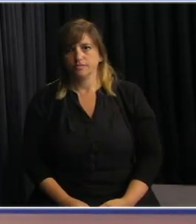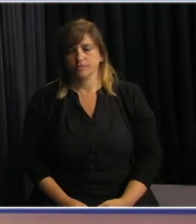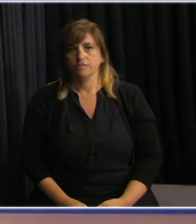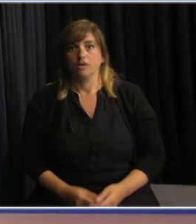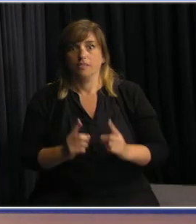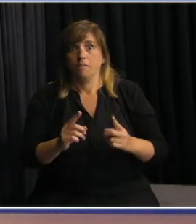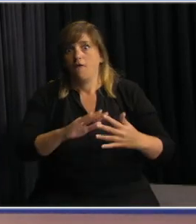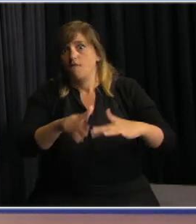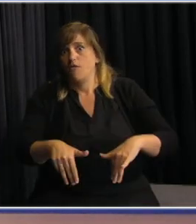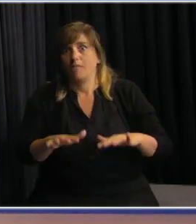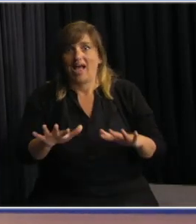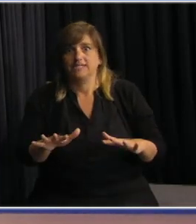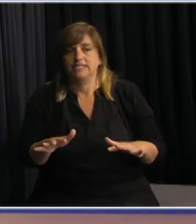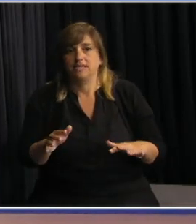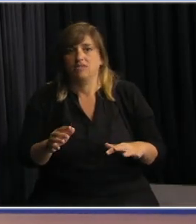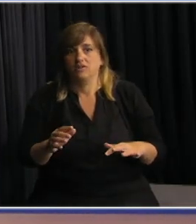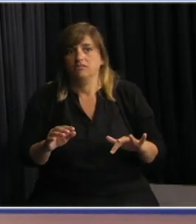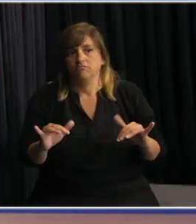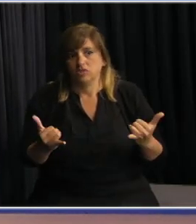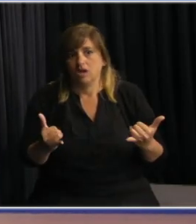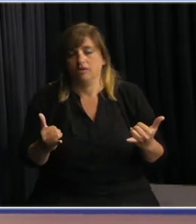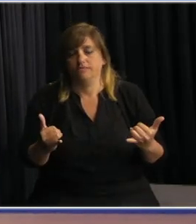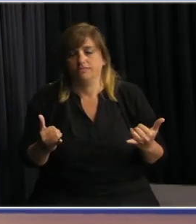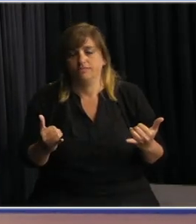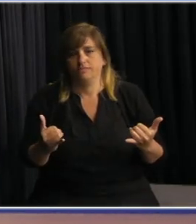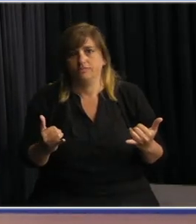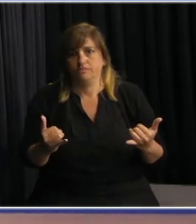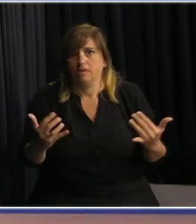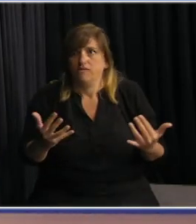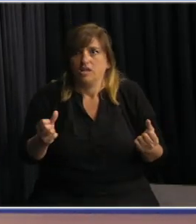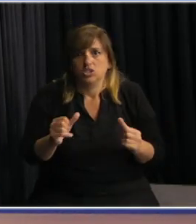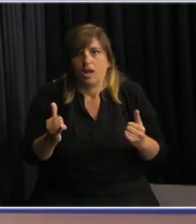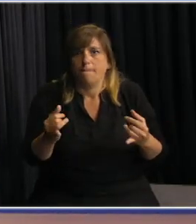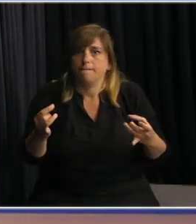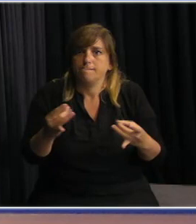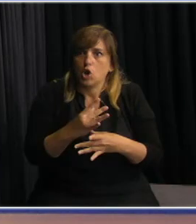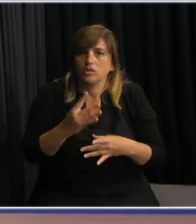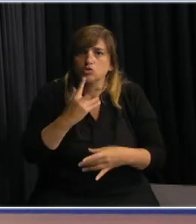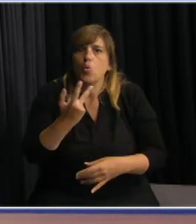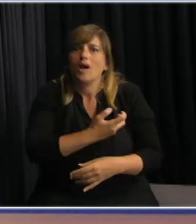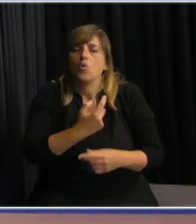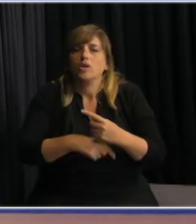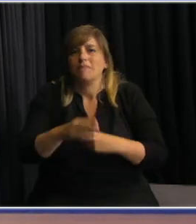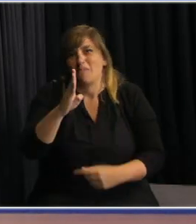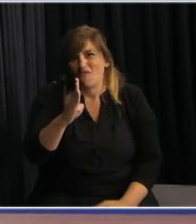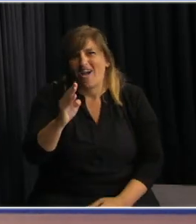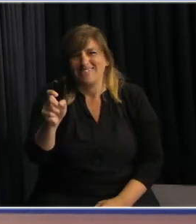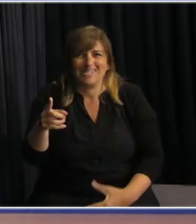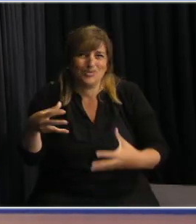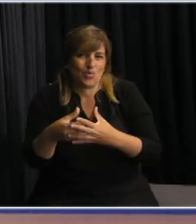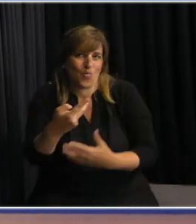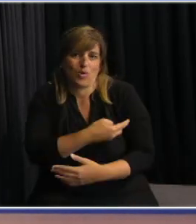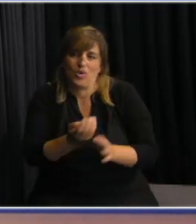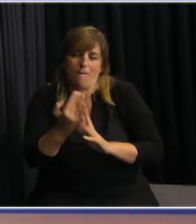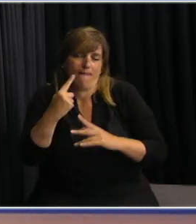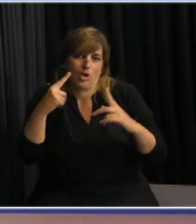Y la forma en la cual viene diseñada la logística, el caso de la Pfizer, que es la más